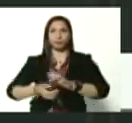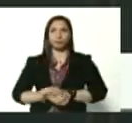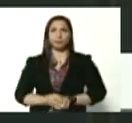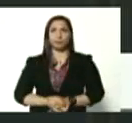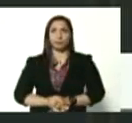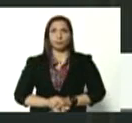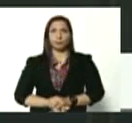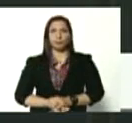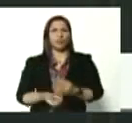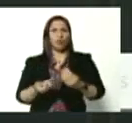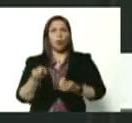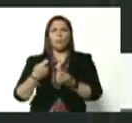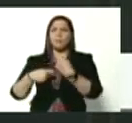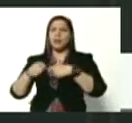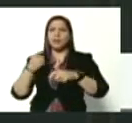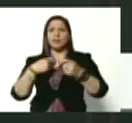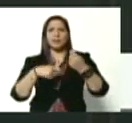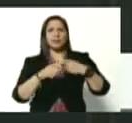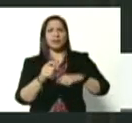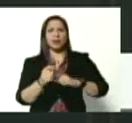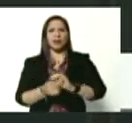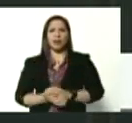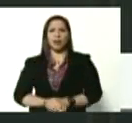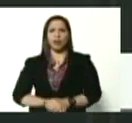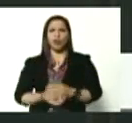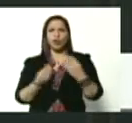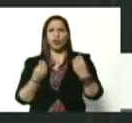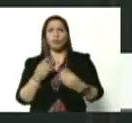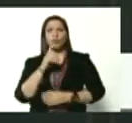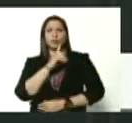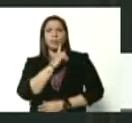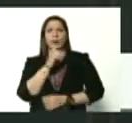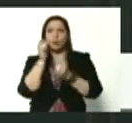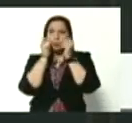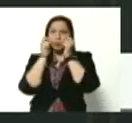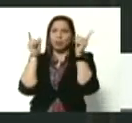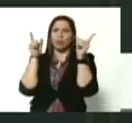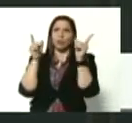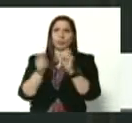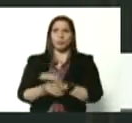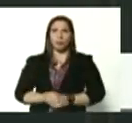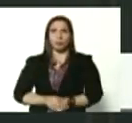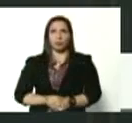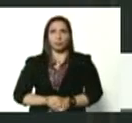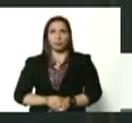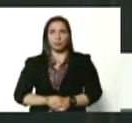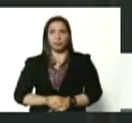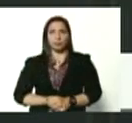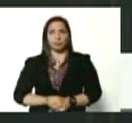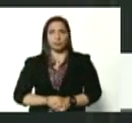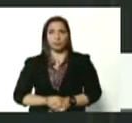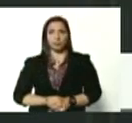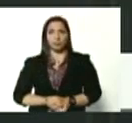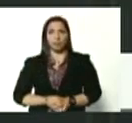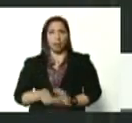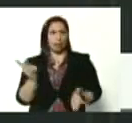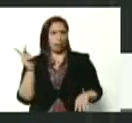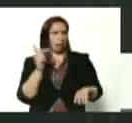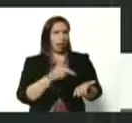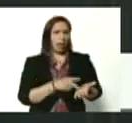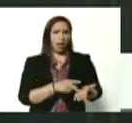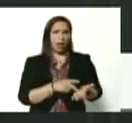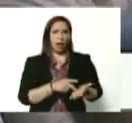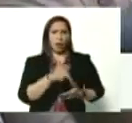como nos vendieron lo que ellos llamaron el descubrimiento anual y llegaron unos señores perdidos en una